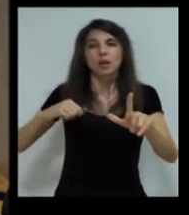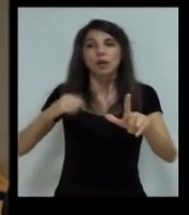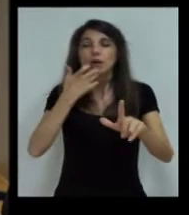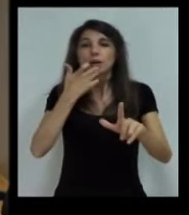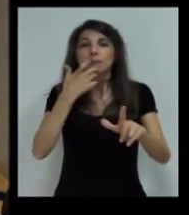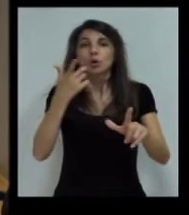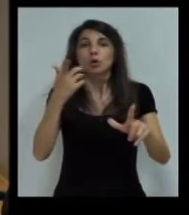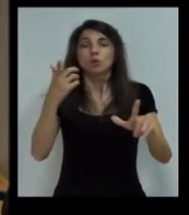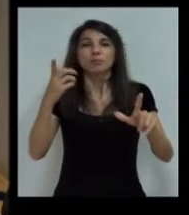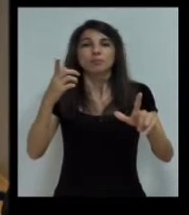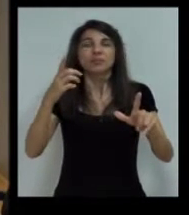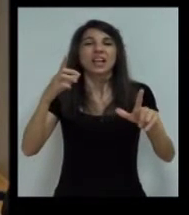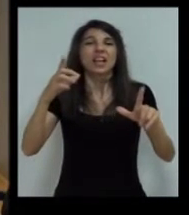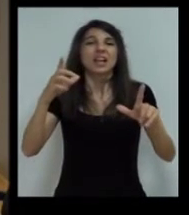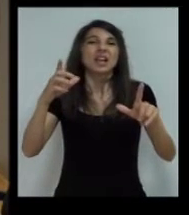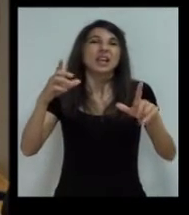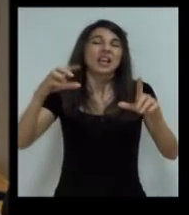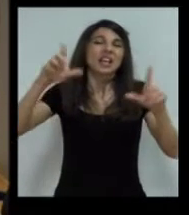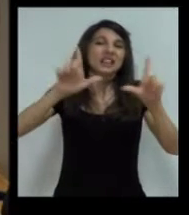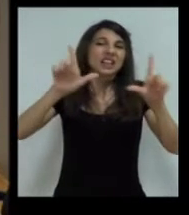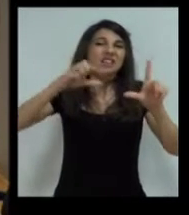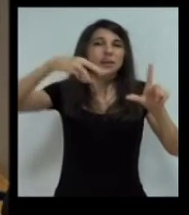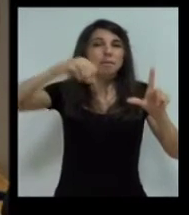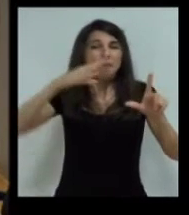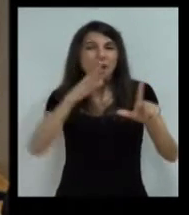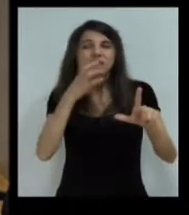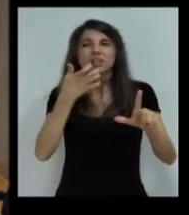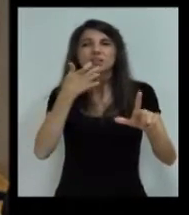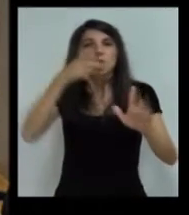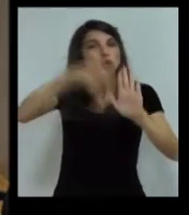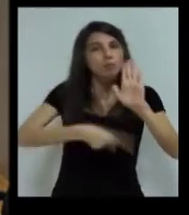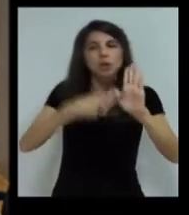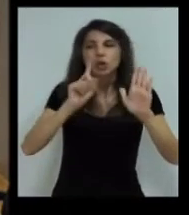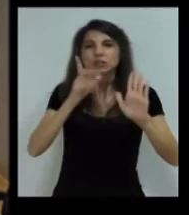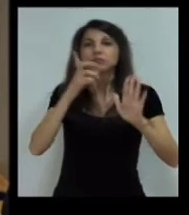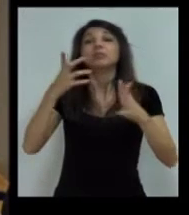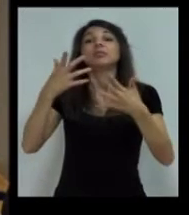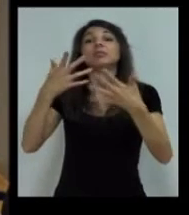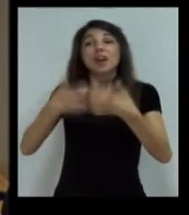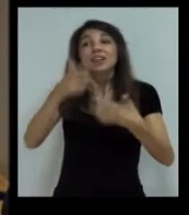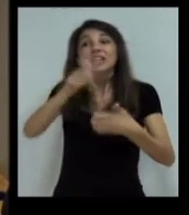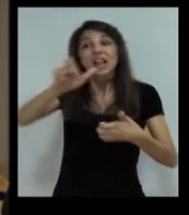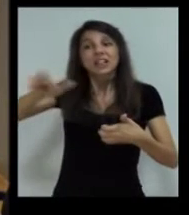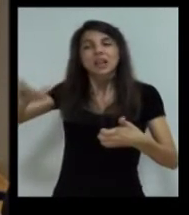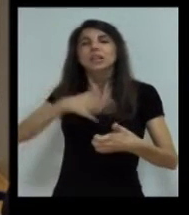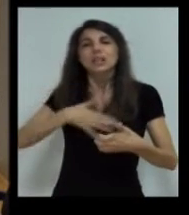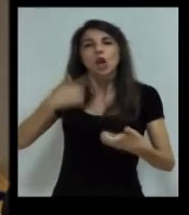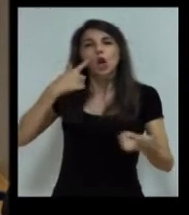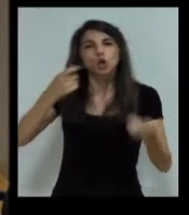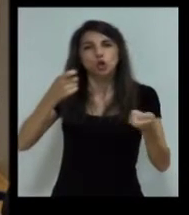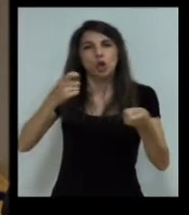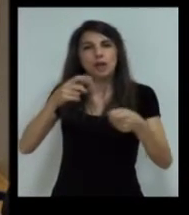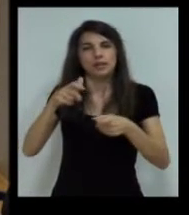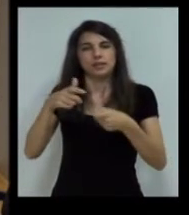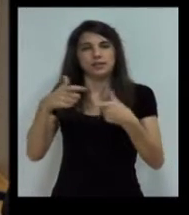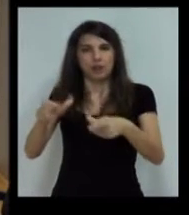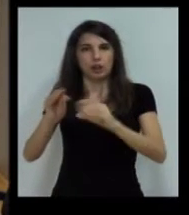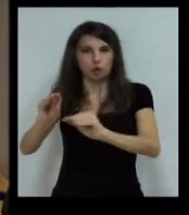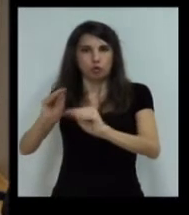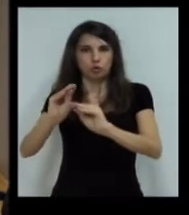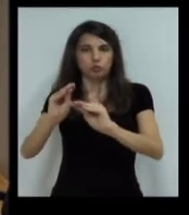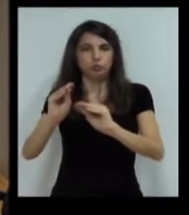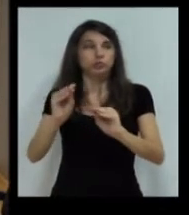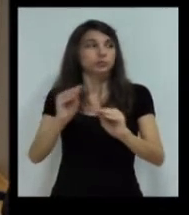accesible, que no es una norma, es que es una solución propietaria en lo que ciertos fabricantes quieren controlar el sector. Y eso no es permisible. De hecho, se ha visto con